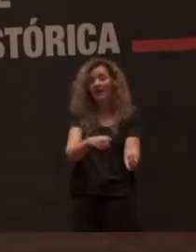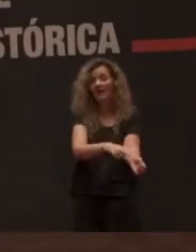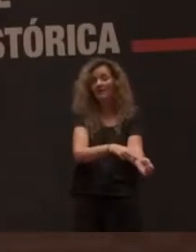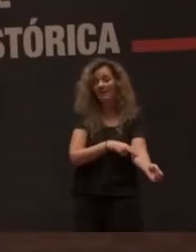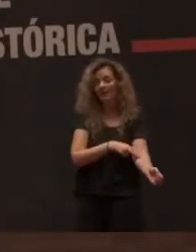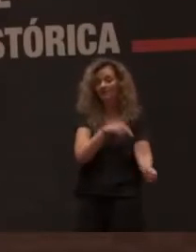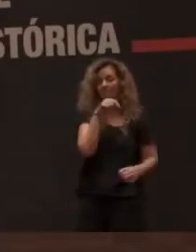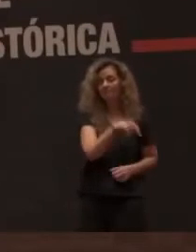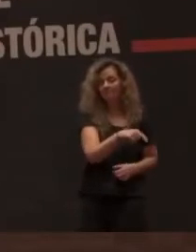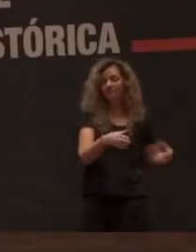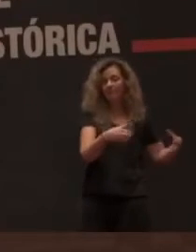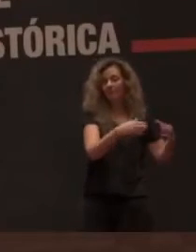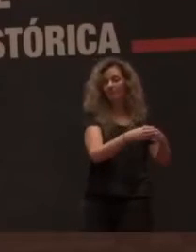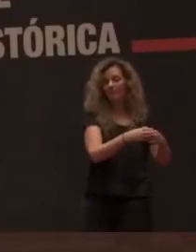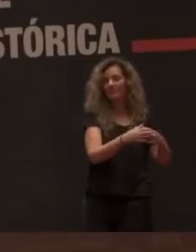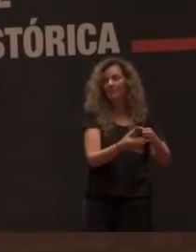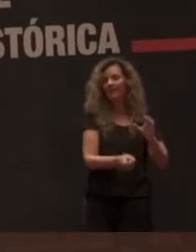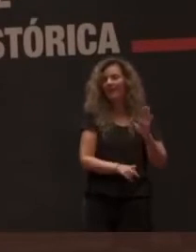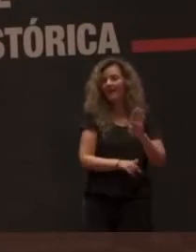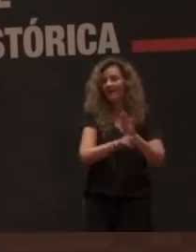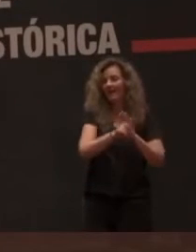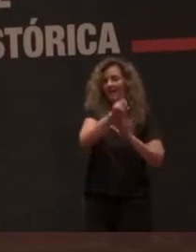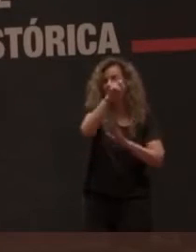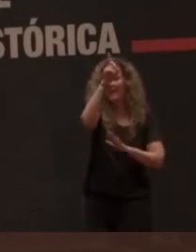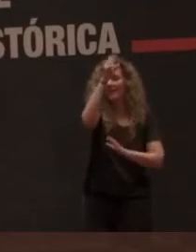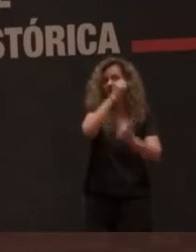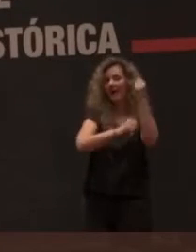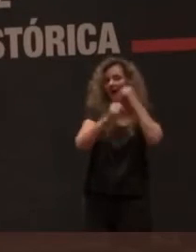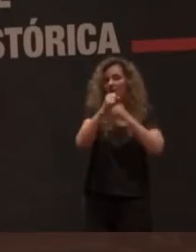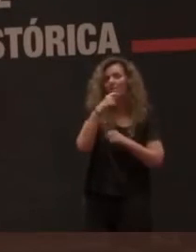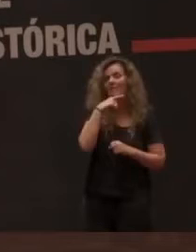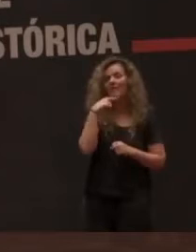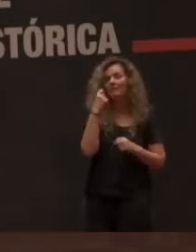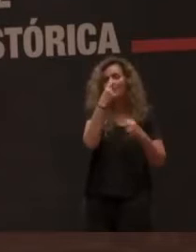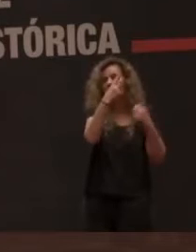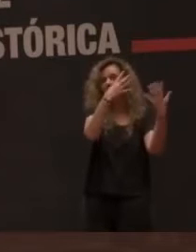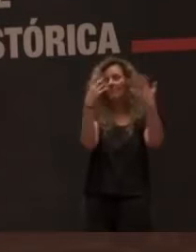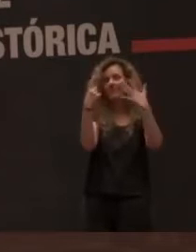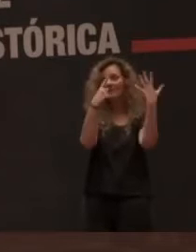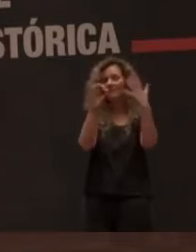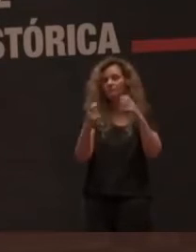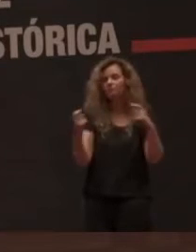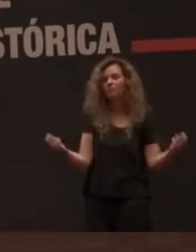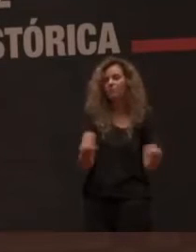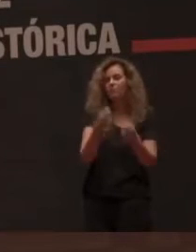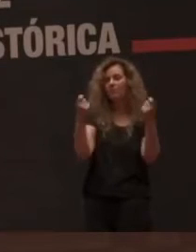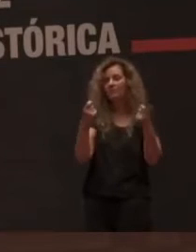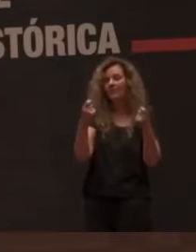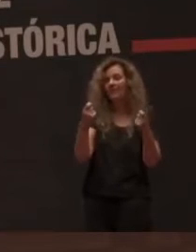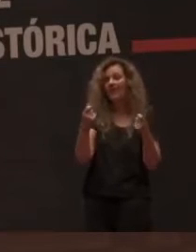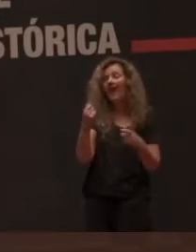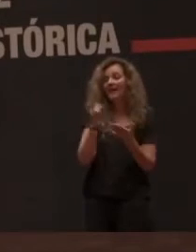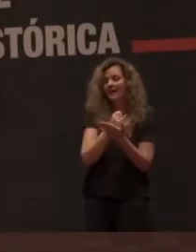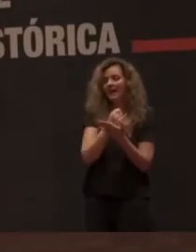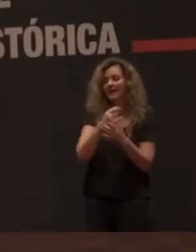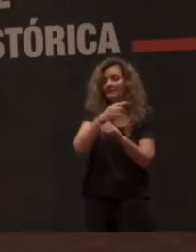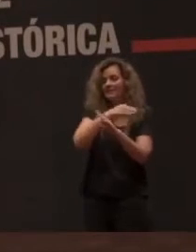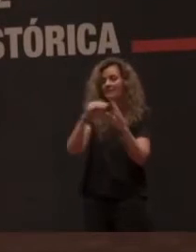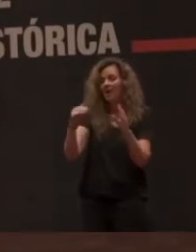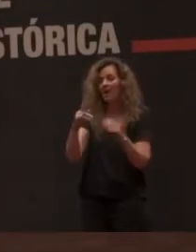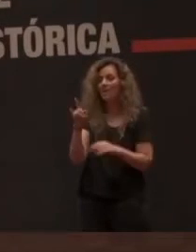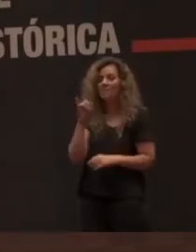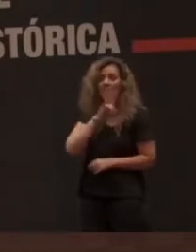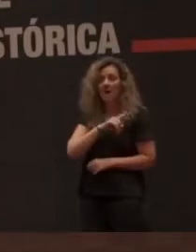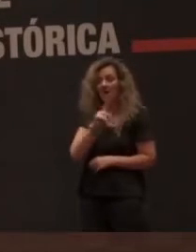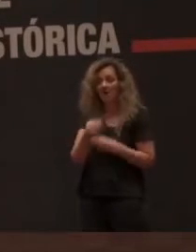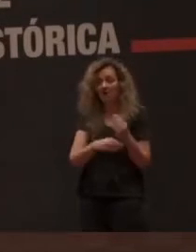un artífice de ese crecimiento económico de los años 60 que potencia el crecimiento de las clases medias, no lo hizo tan